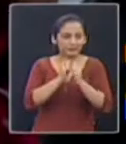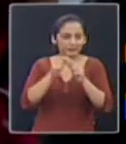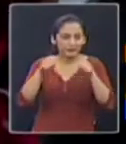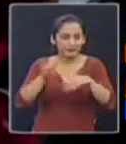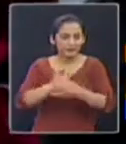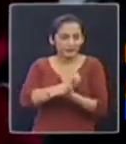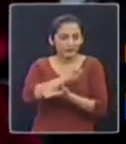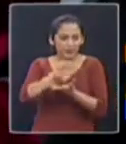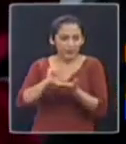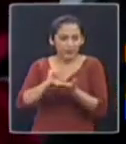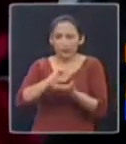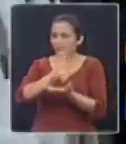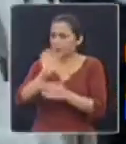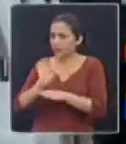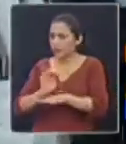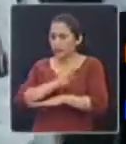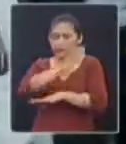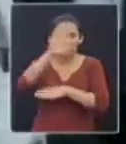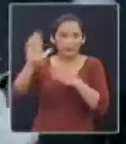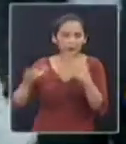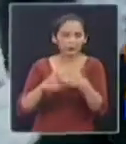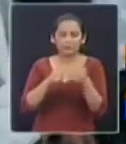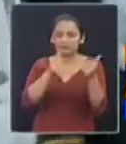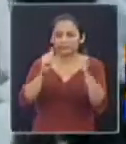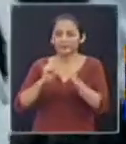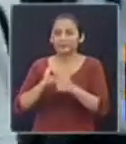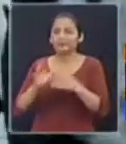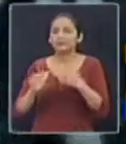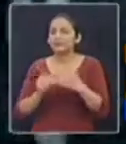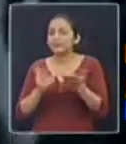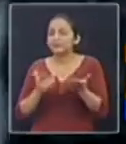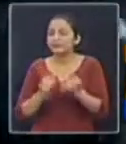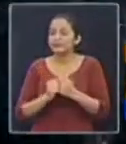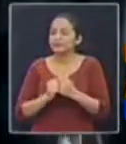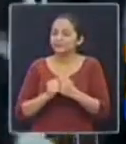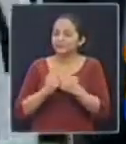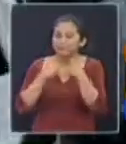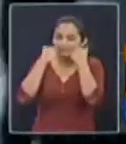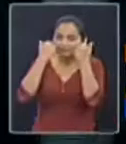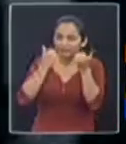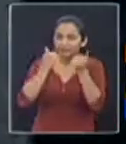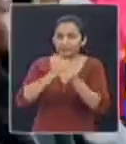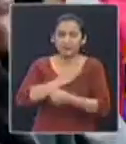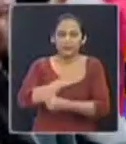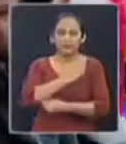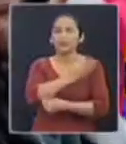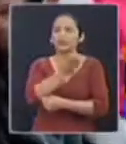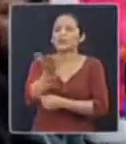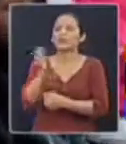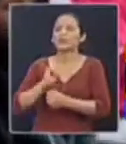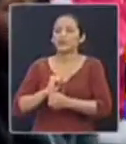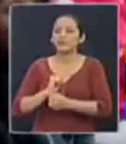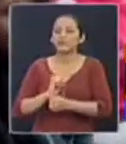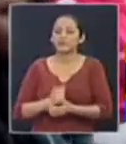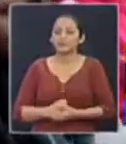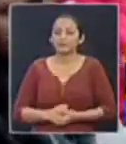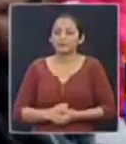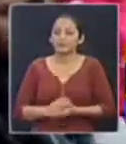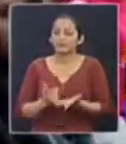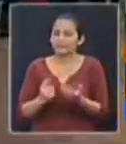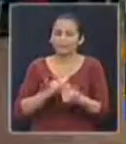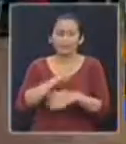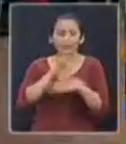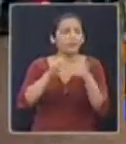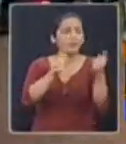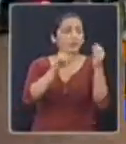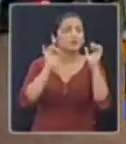ecuatoriano. Queridos deportistas, la Federación Deportiva de SOAI está en sus manos y nosotros confiamos en ustedes. Queridos deportistas, tengan buena